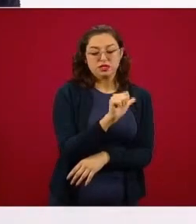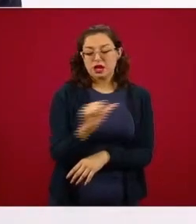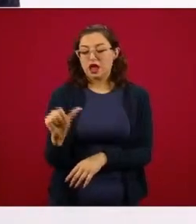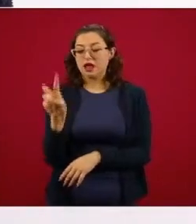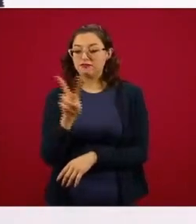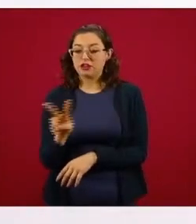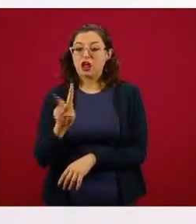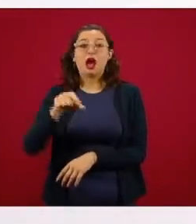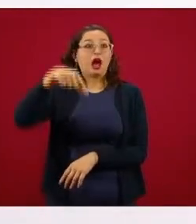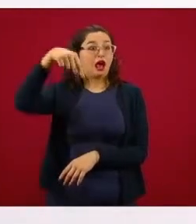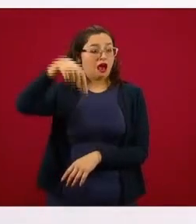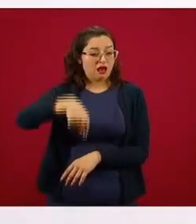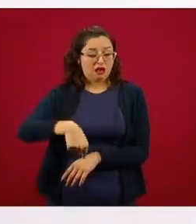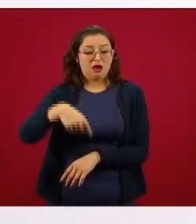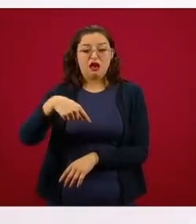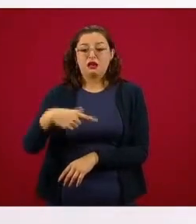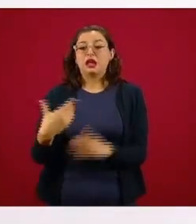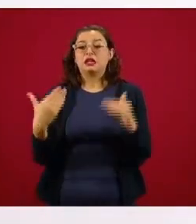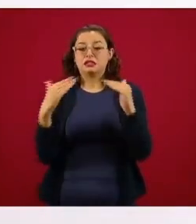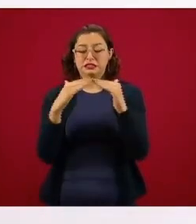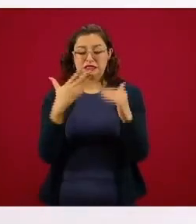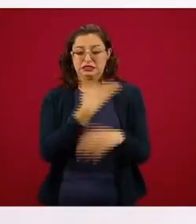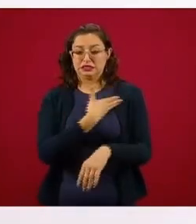realizamos aquí en Palacio Nacional